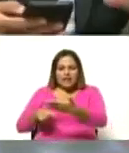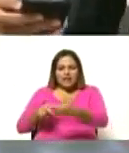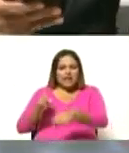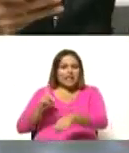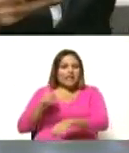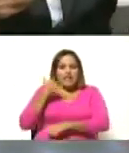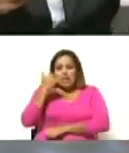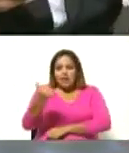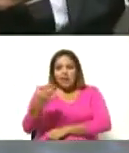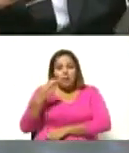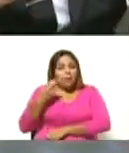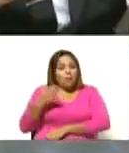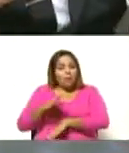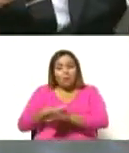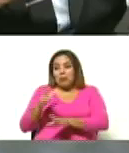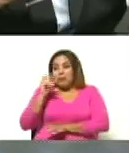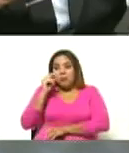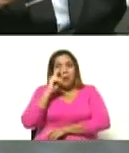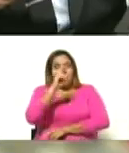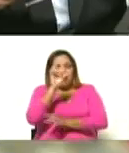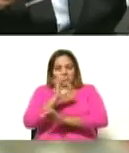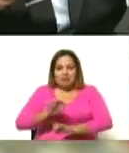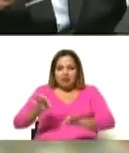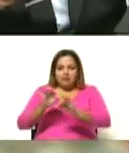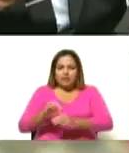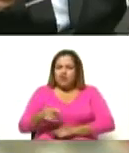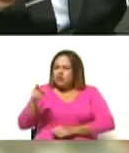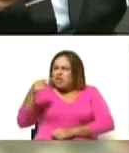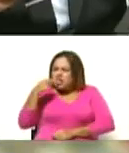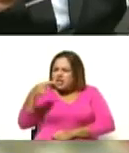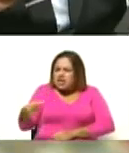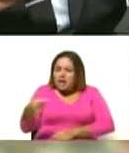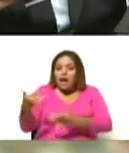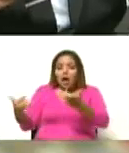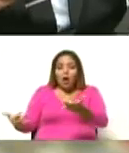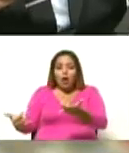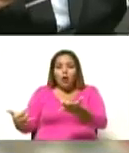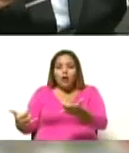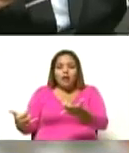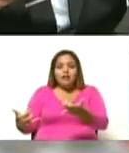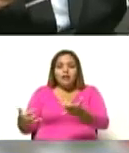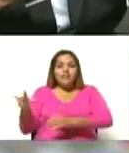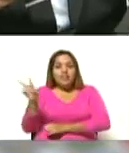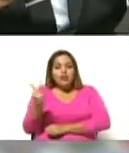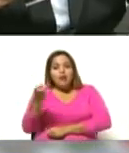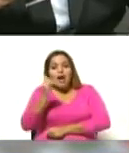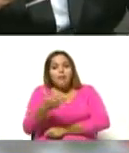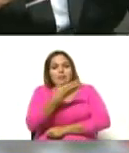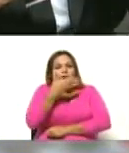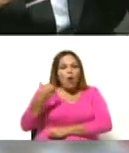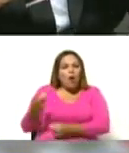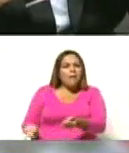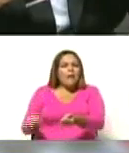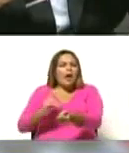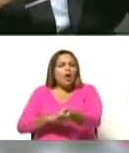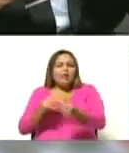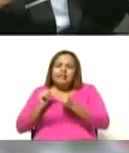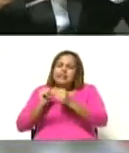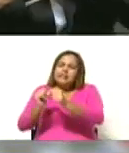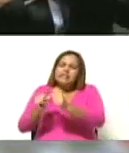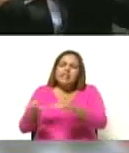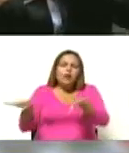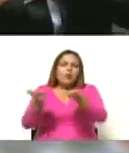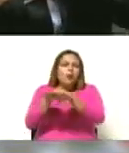en este momento, no lo veo bien en la pantalla. ¿Usted diría que últimamente la situación económica del país está mejorando, está empeorando, sigue igual de